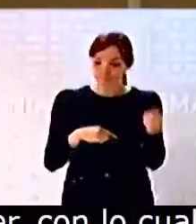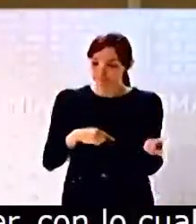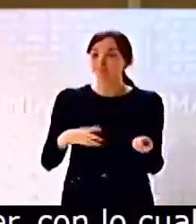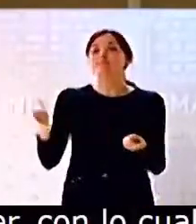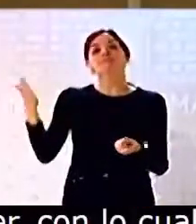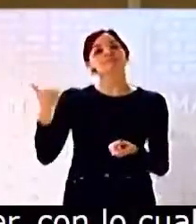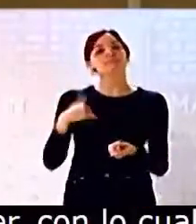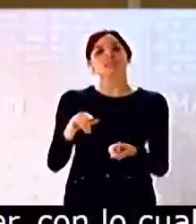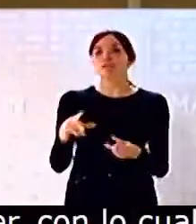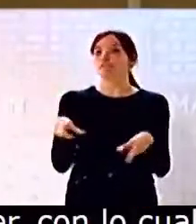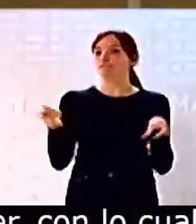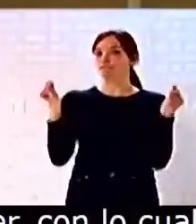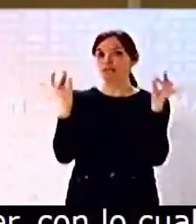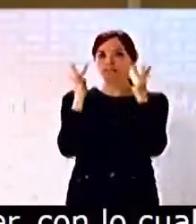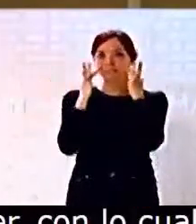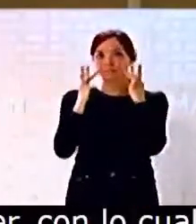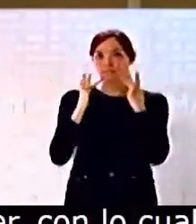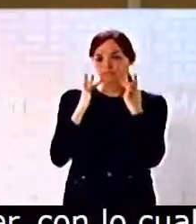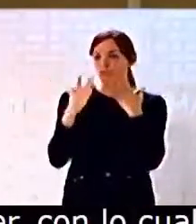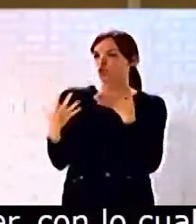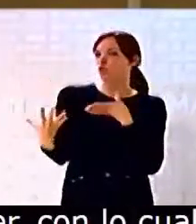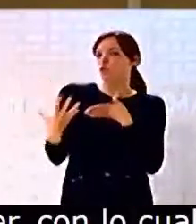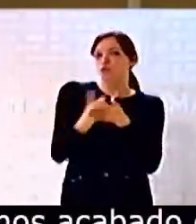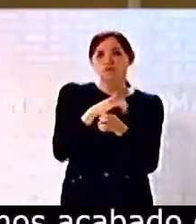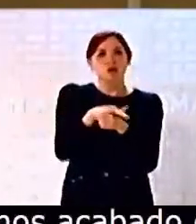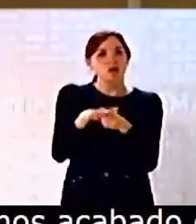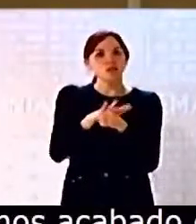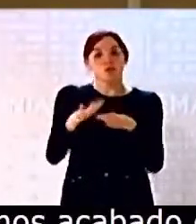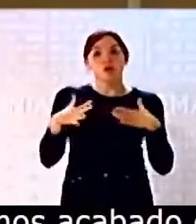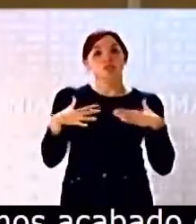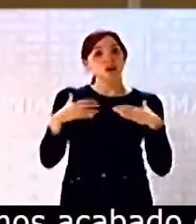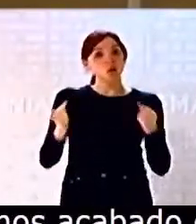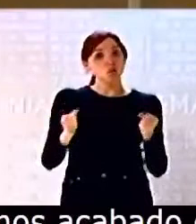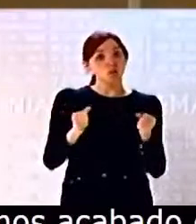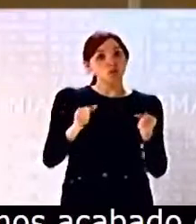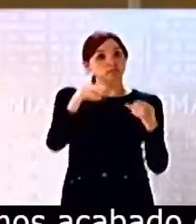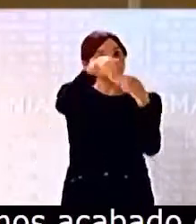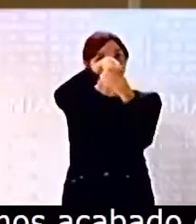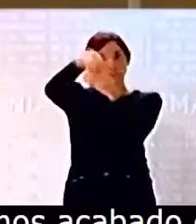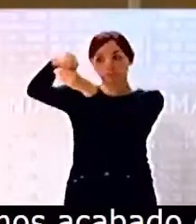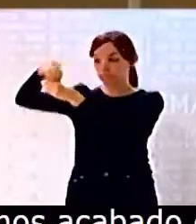hayamos acabado en todas y cada una de las áreas de salud con la